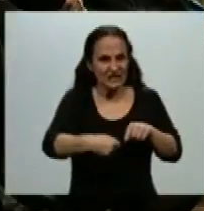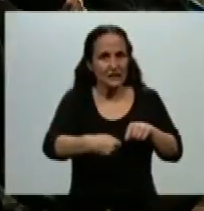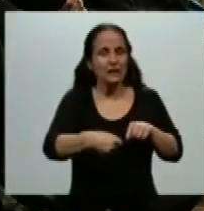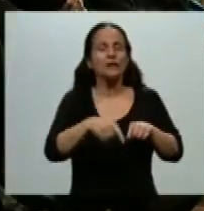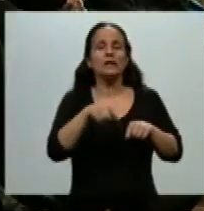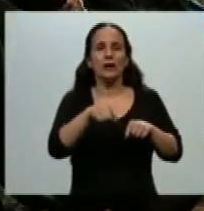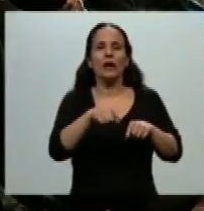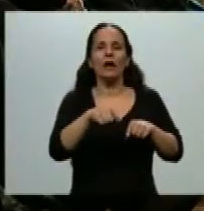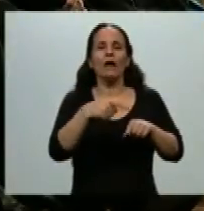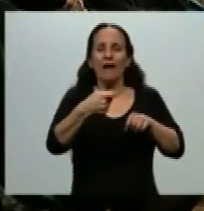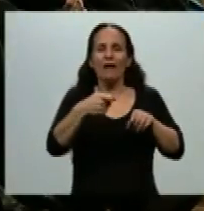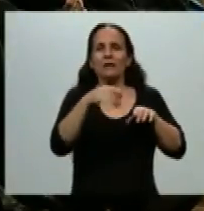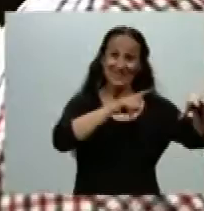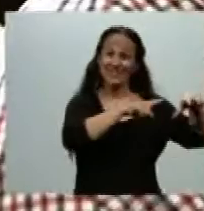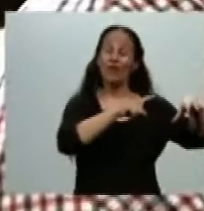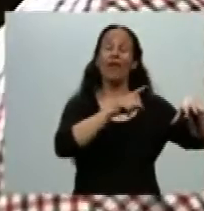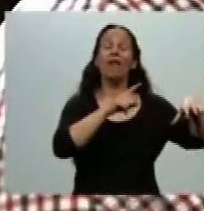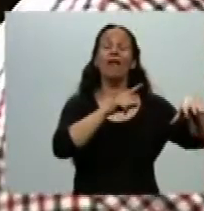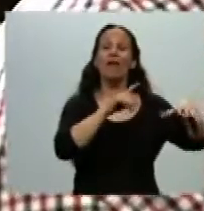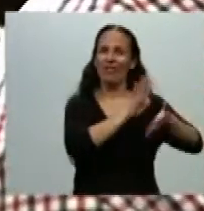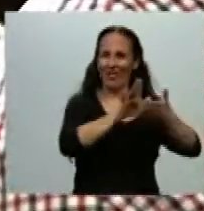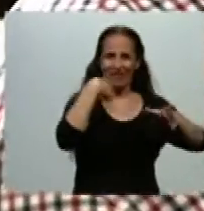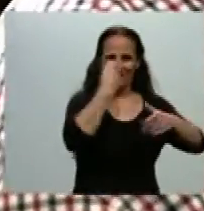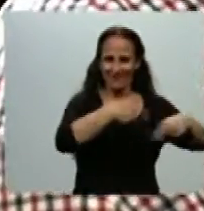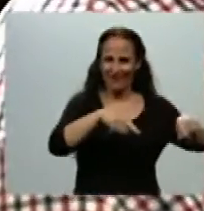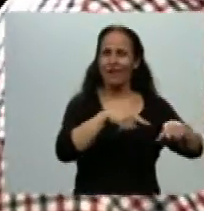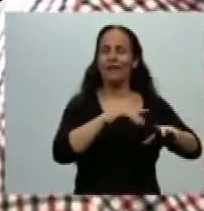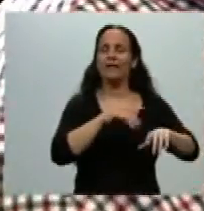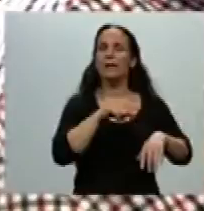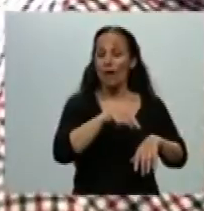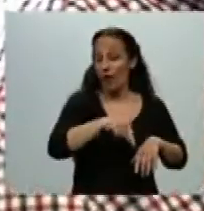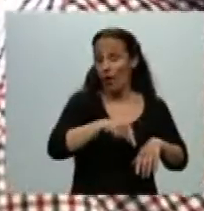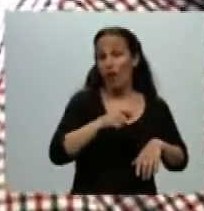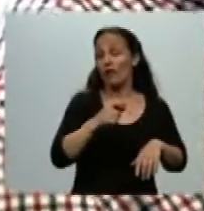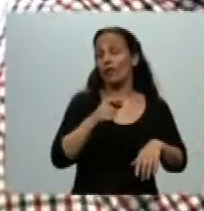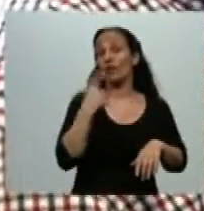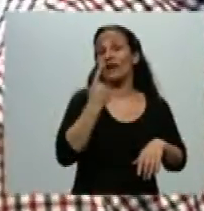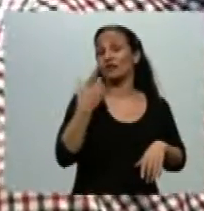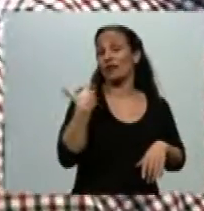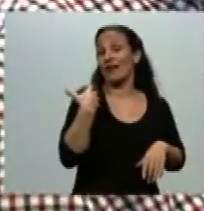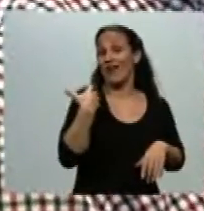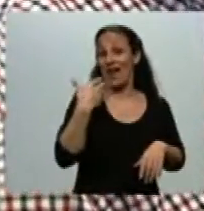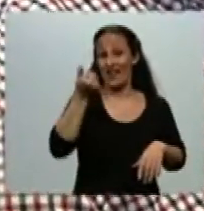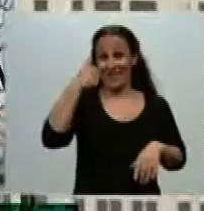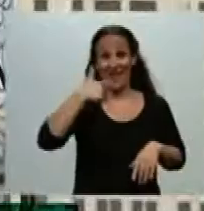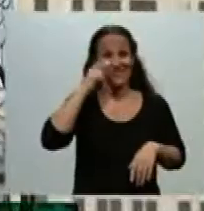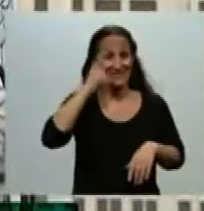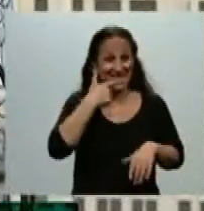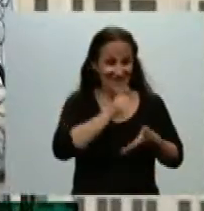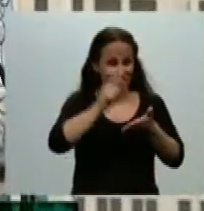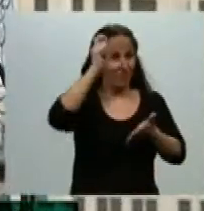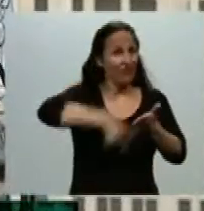finalmente accedieron. Y hoy el director general del ANSES ha firmado la